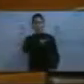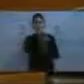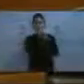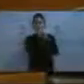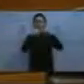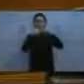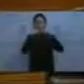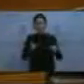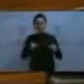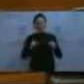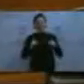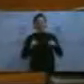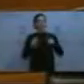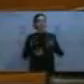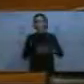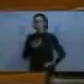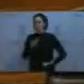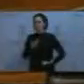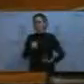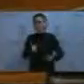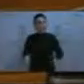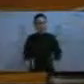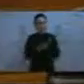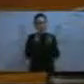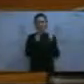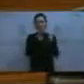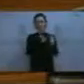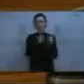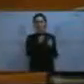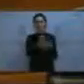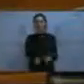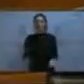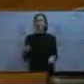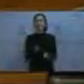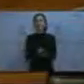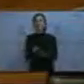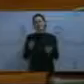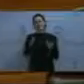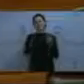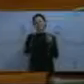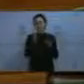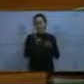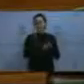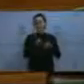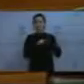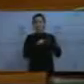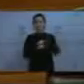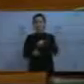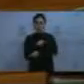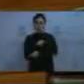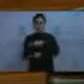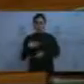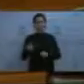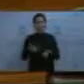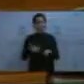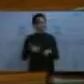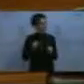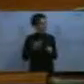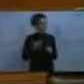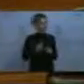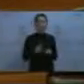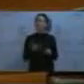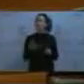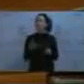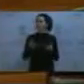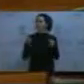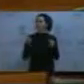los asturianos y no sé cuánta gente más. Me da igual que el debate caiga en lo mediocre porque ellos lo quieran llevar ahí. Me da igual. No vamos a cambiar de opinión. Sí,